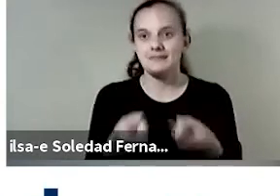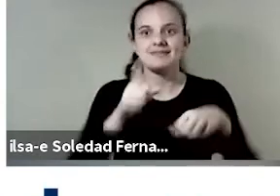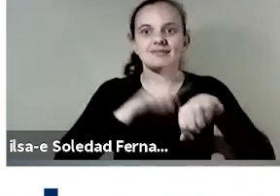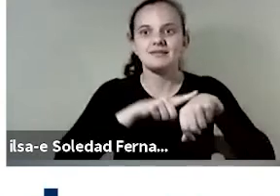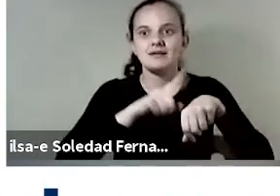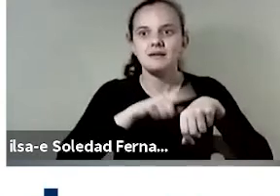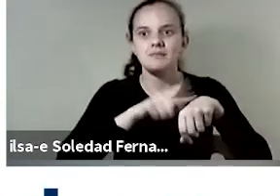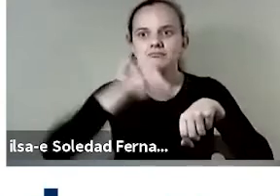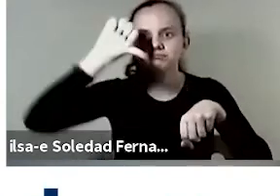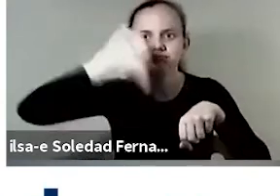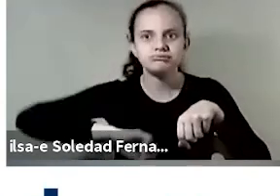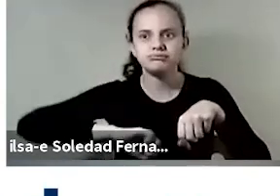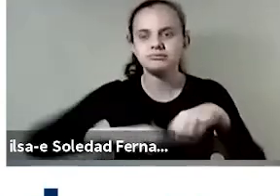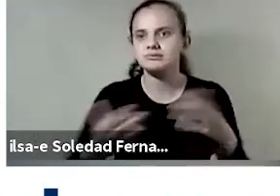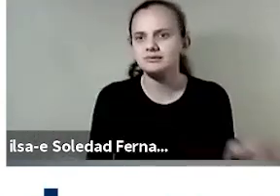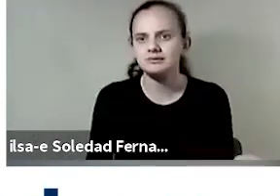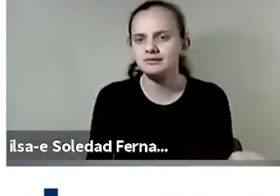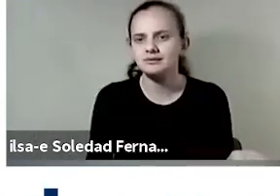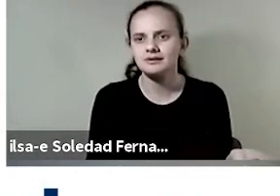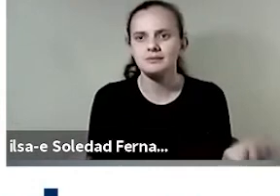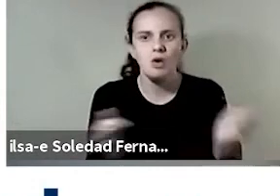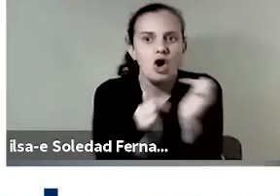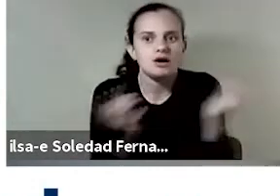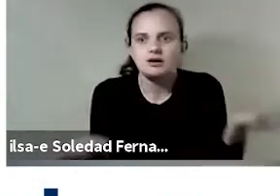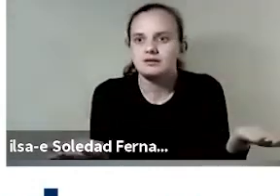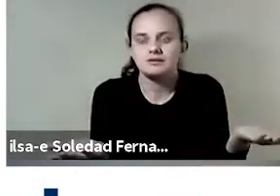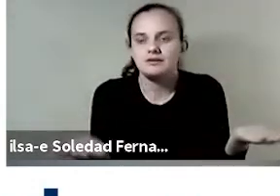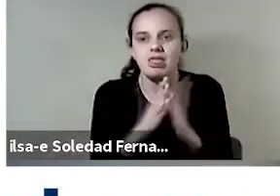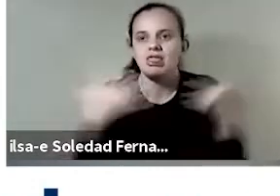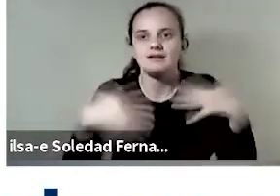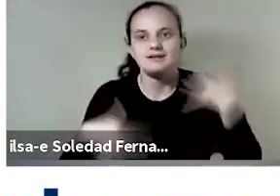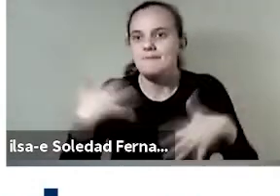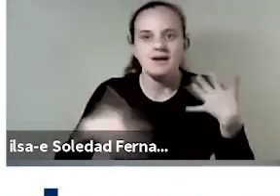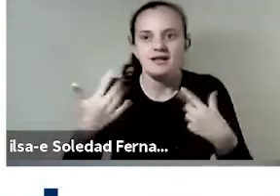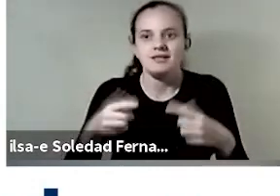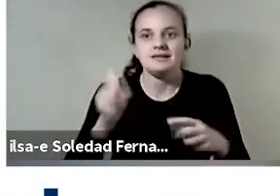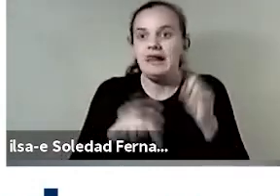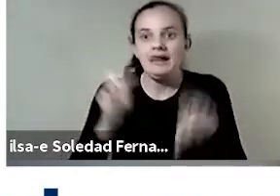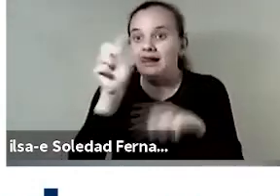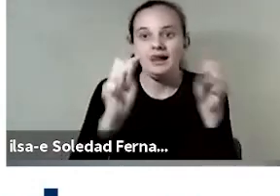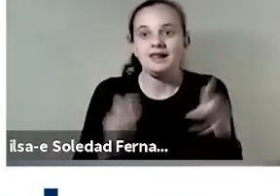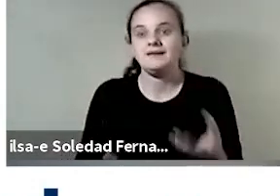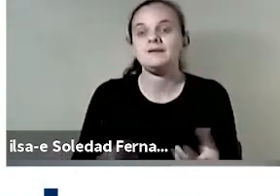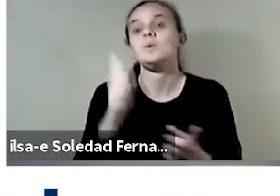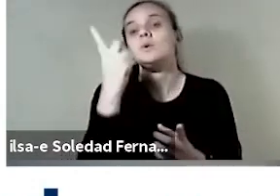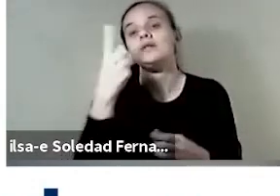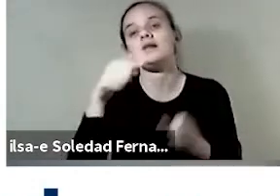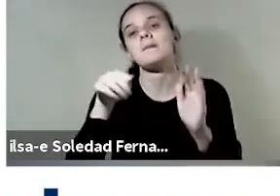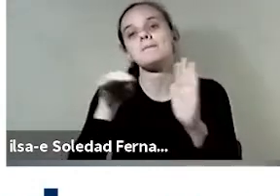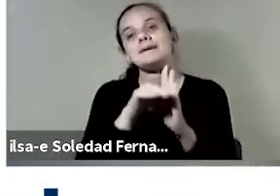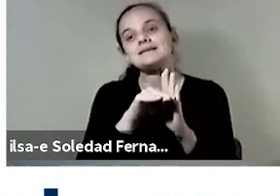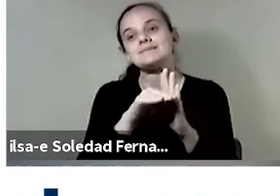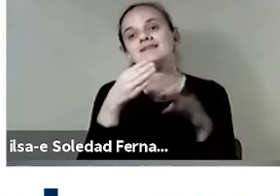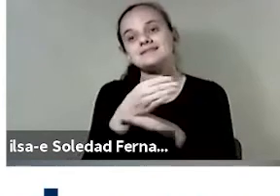estaban diciendo con el tema del tiempo, el tiempo que te dan para hacer las cosas, decía Dora, es muy corto